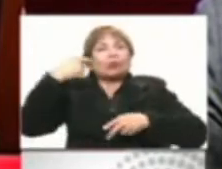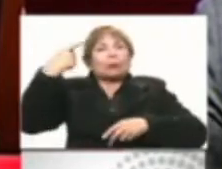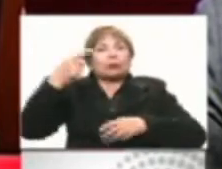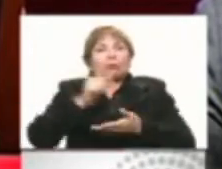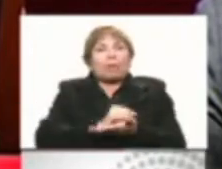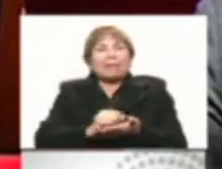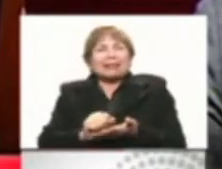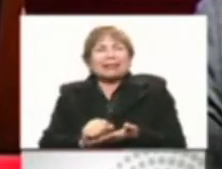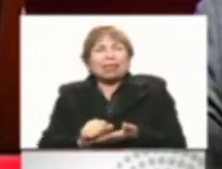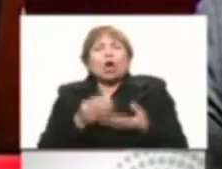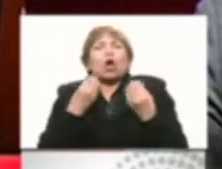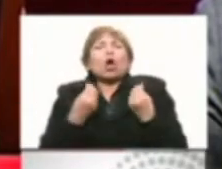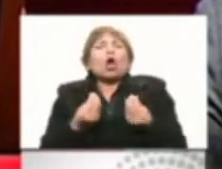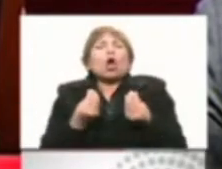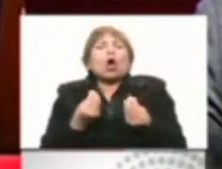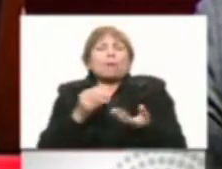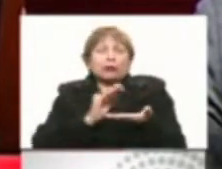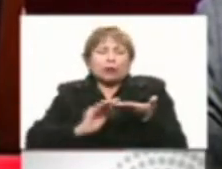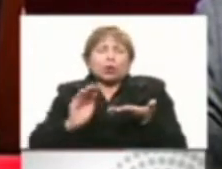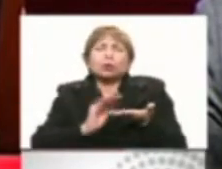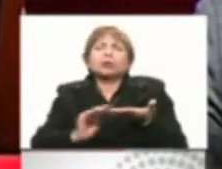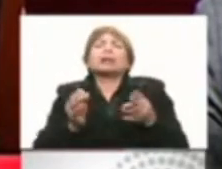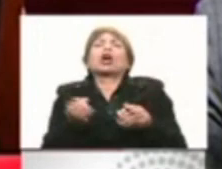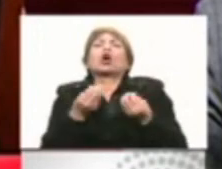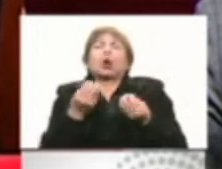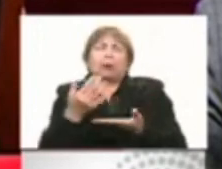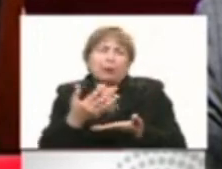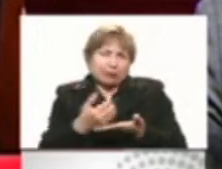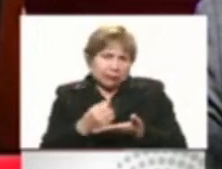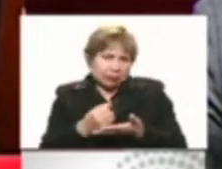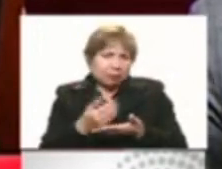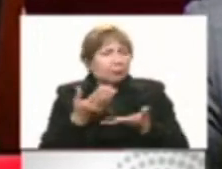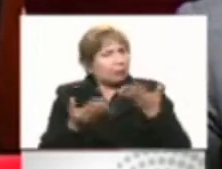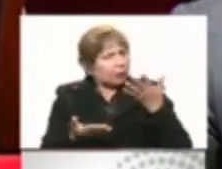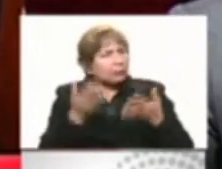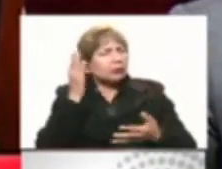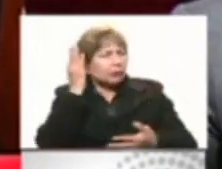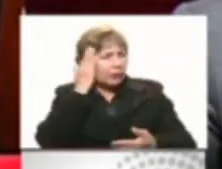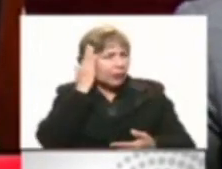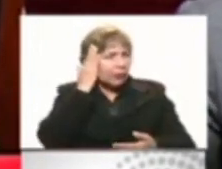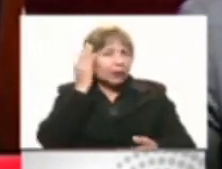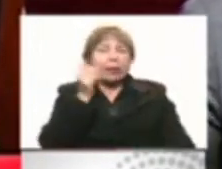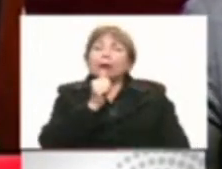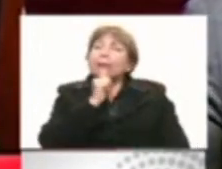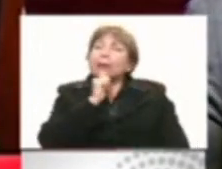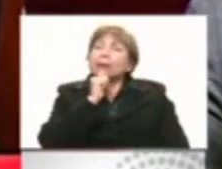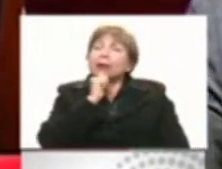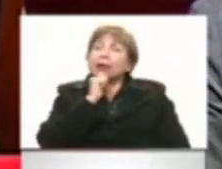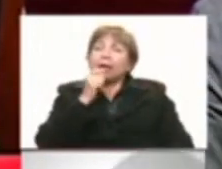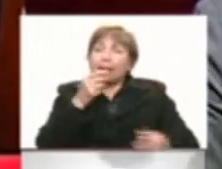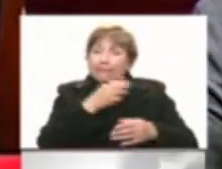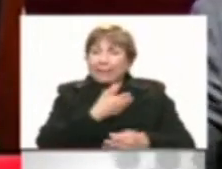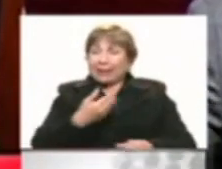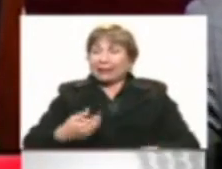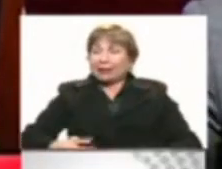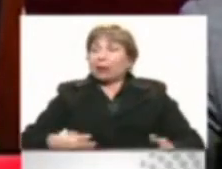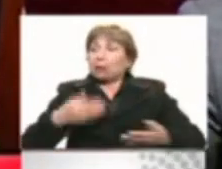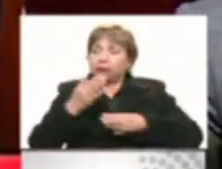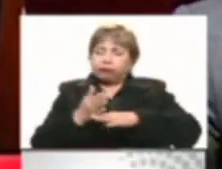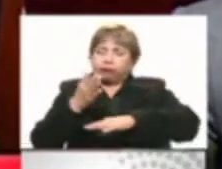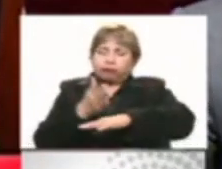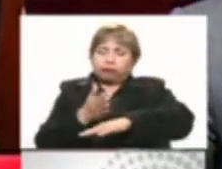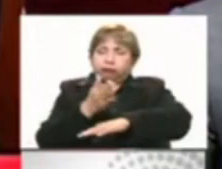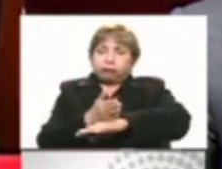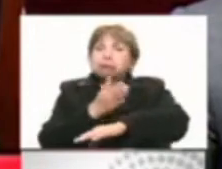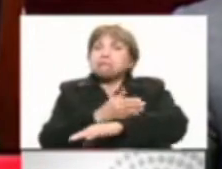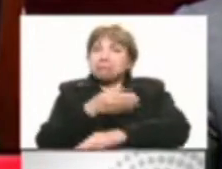mes. ¿Cómo se justifica? ¿Por qué podemos aseverar esto? Bueno, sabemos que la inversión privada, sobre todo la inversión pública privada, viene avanzando a